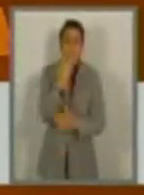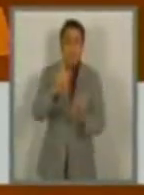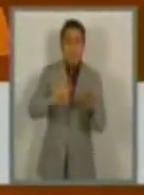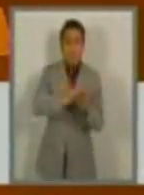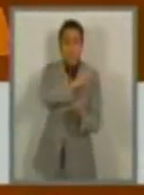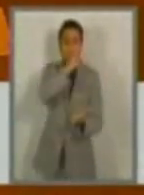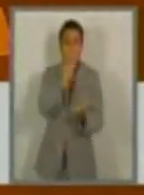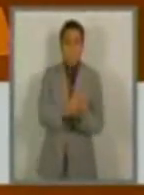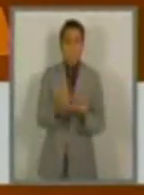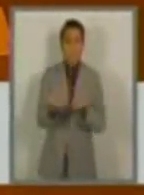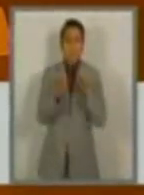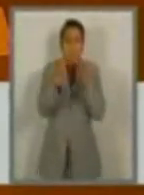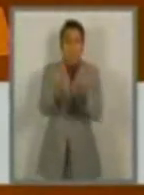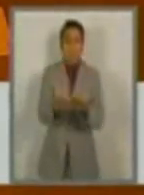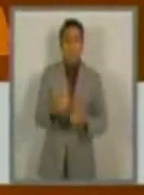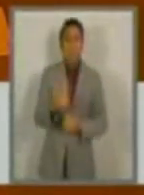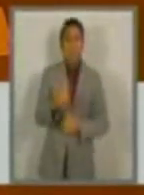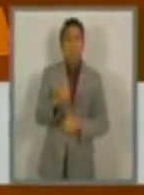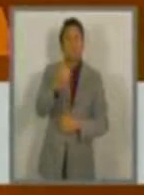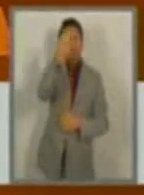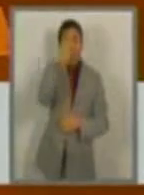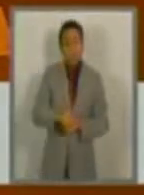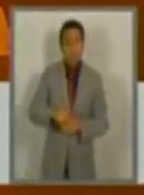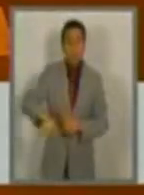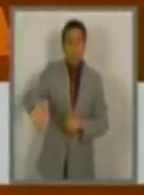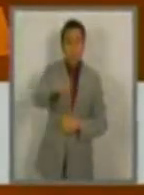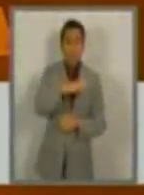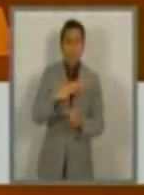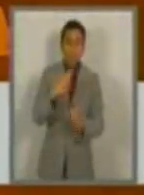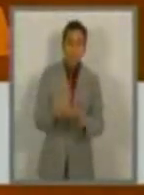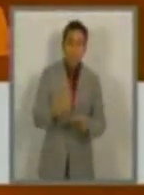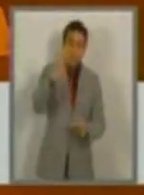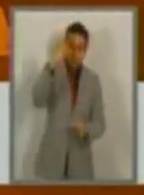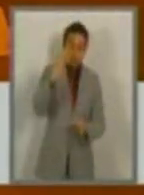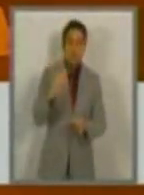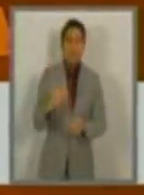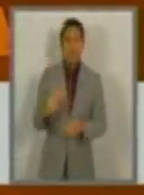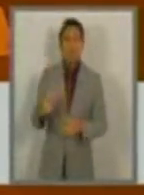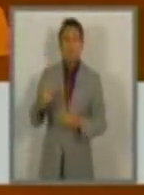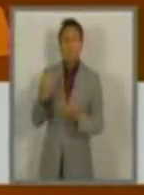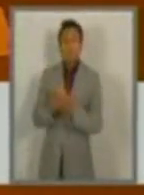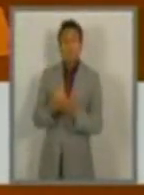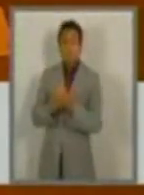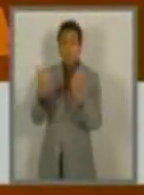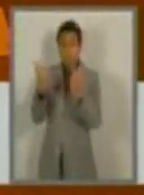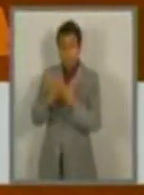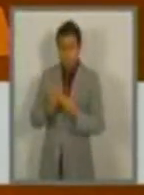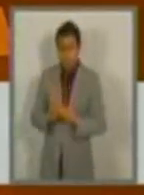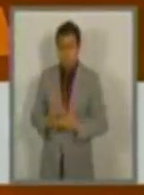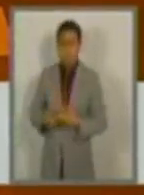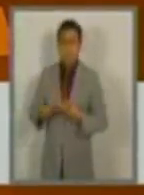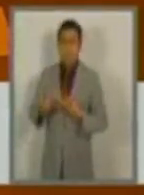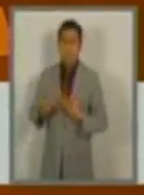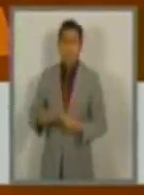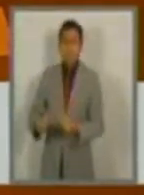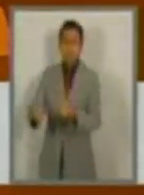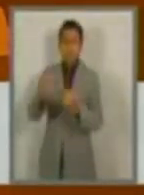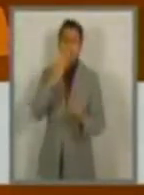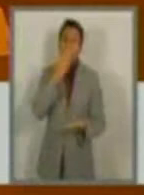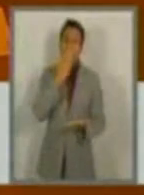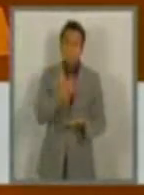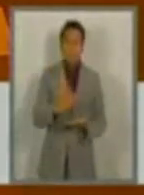exige eficiencia y eficacia en el uso de los recursos públicos. Todas las entidades deberán actuar